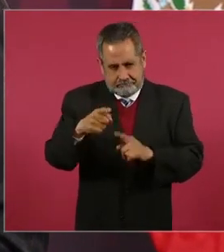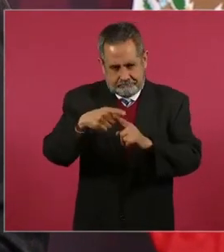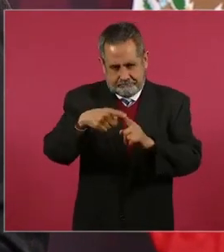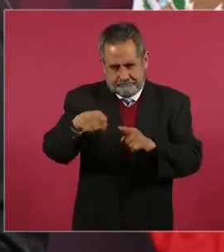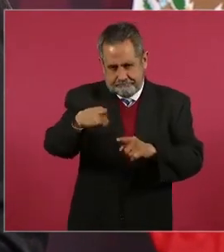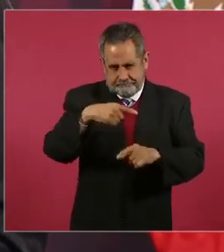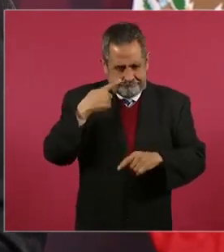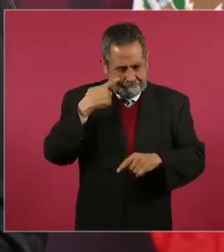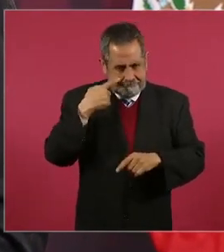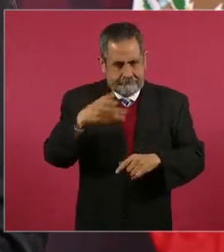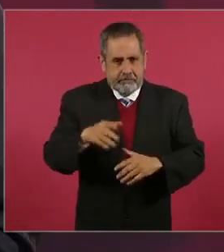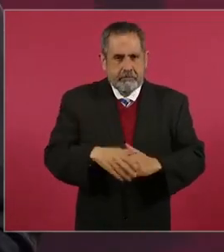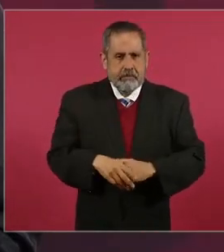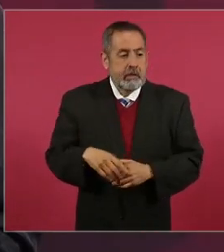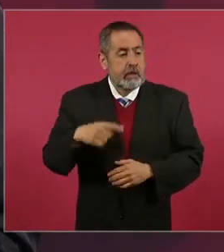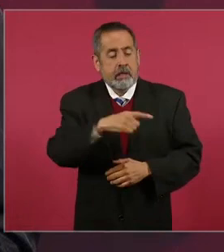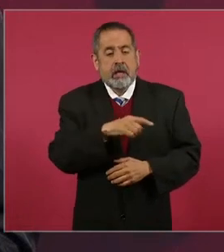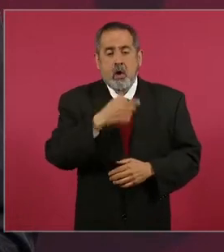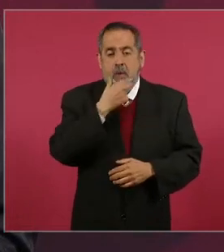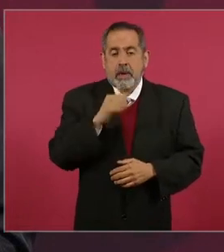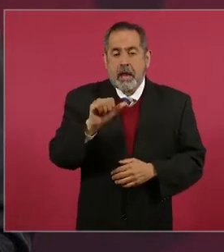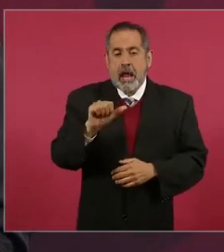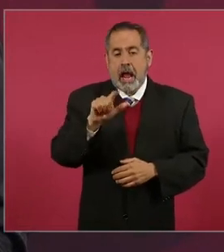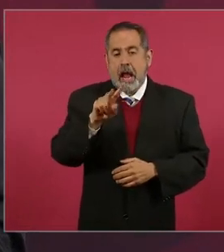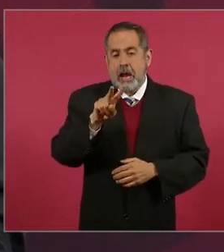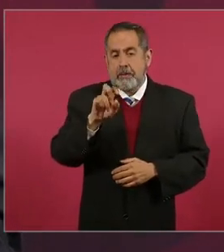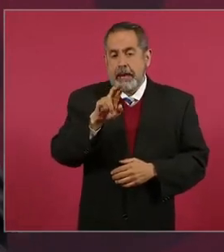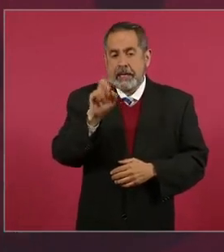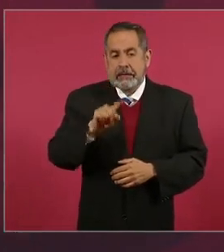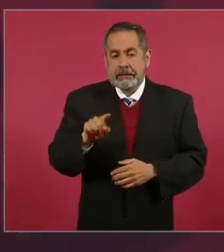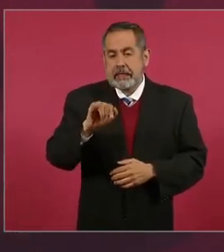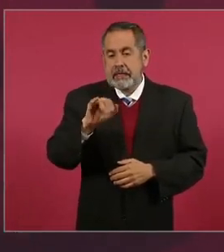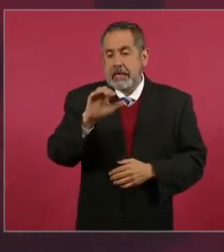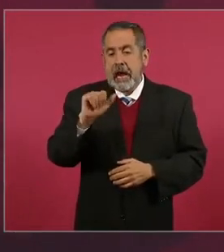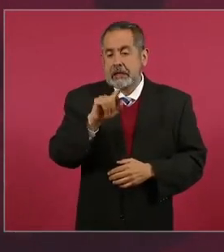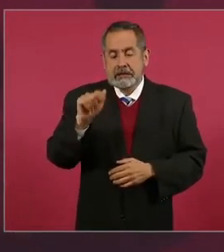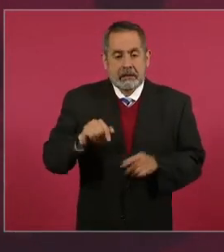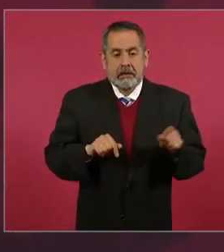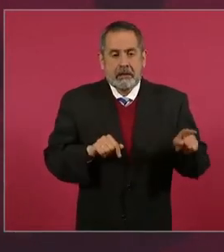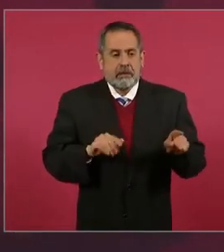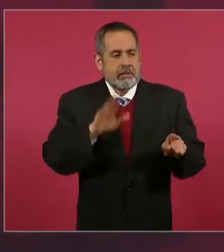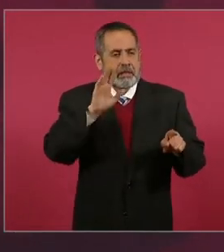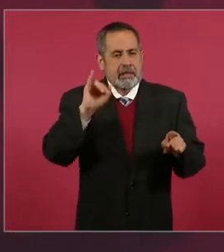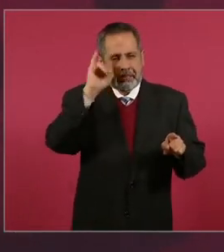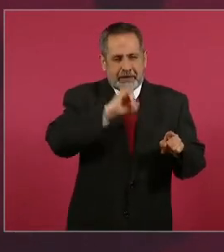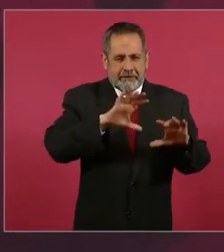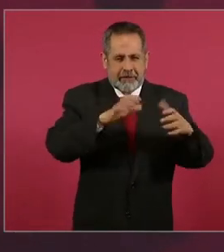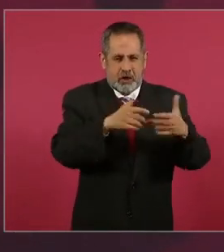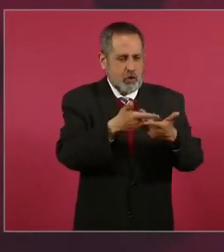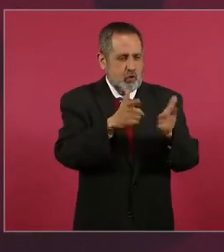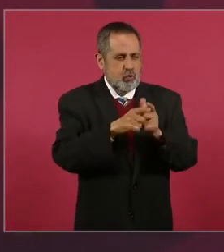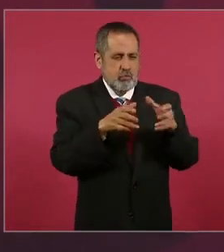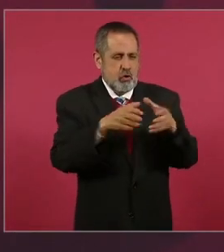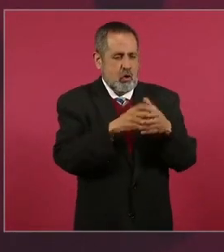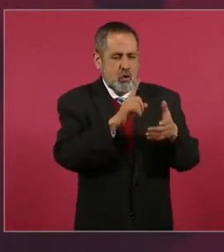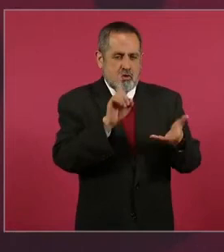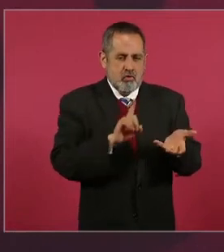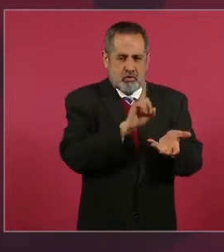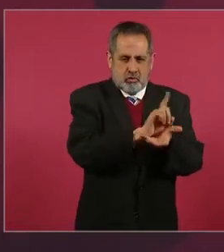ustedes. Y Álvarez y Casa, que es como el jefe de todo este grupo,